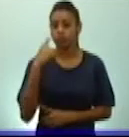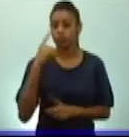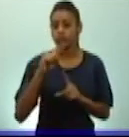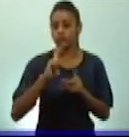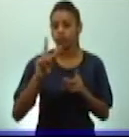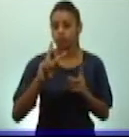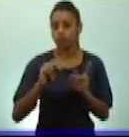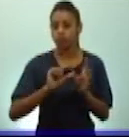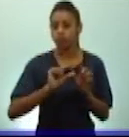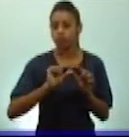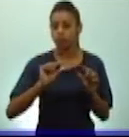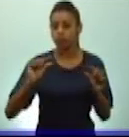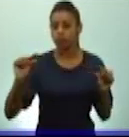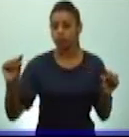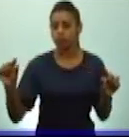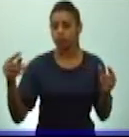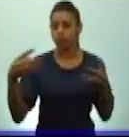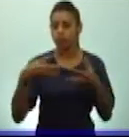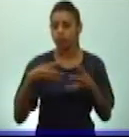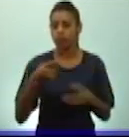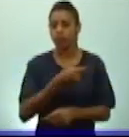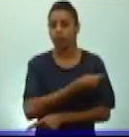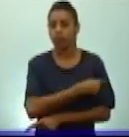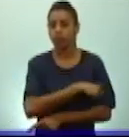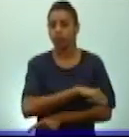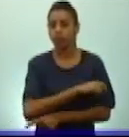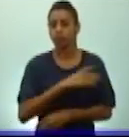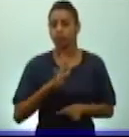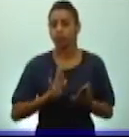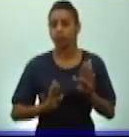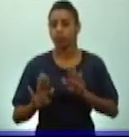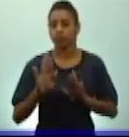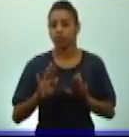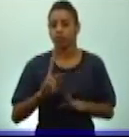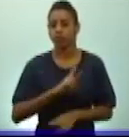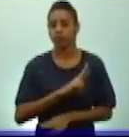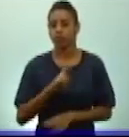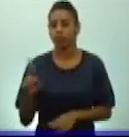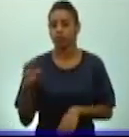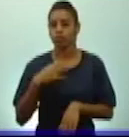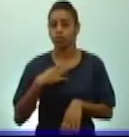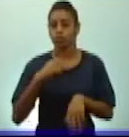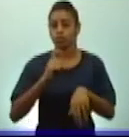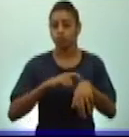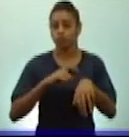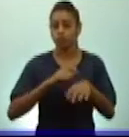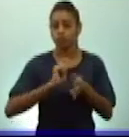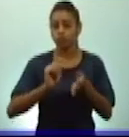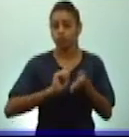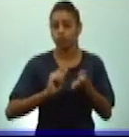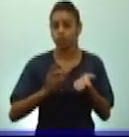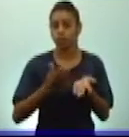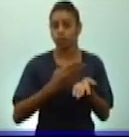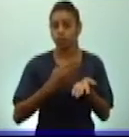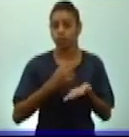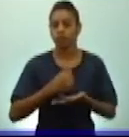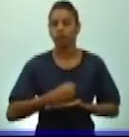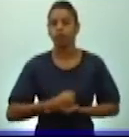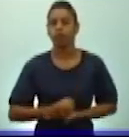del pueblo en defensa de la revolución. Te doy unos segundos para que puedas anotar en la libreta.